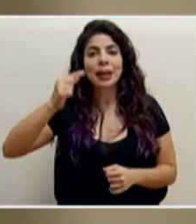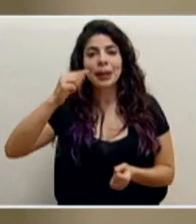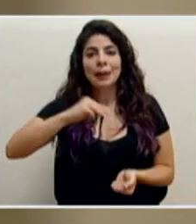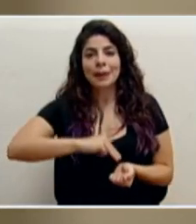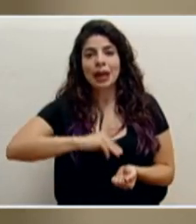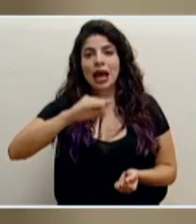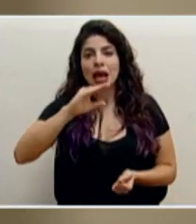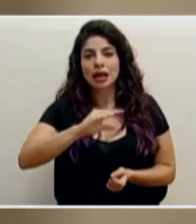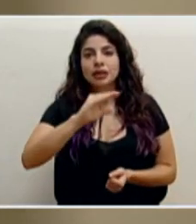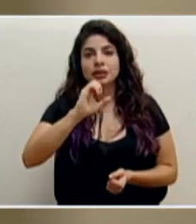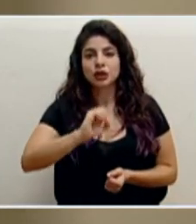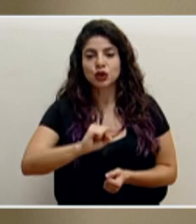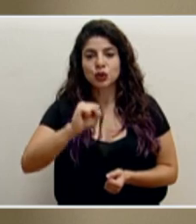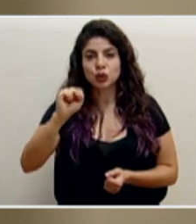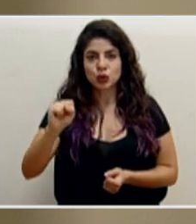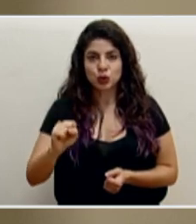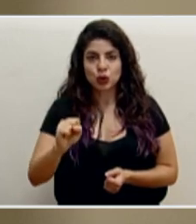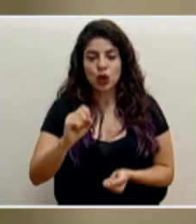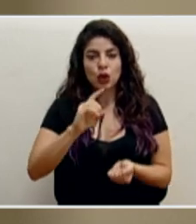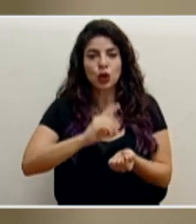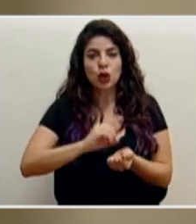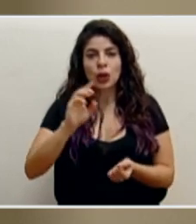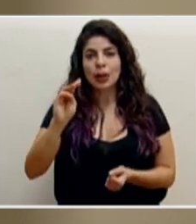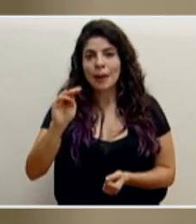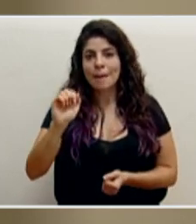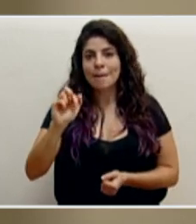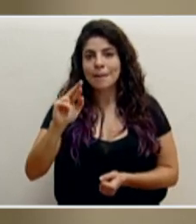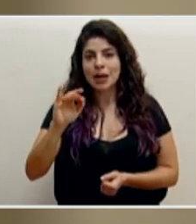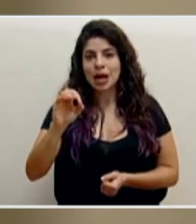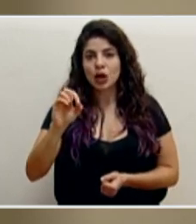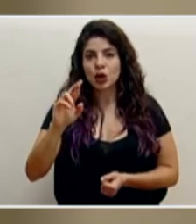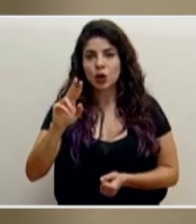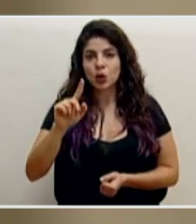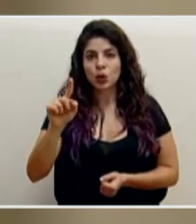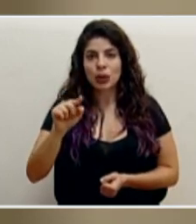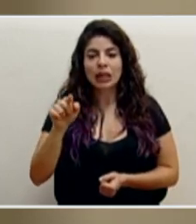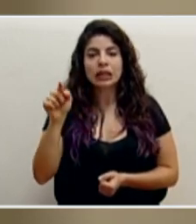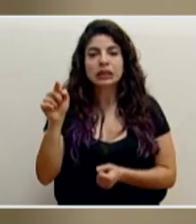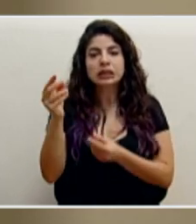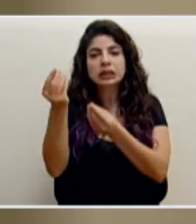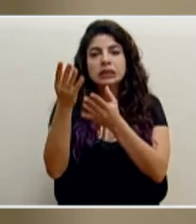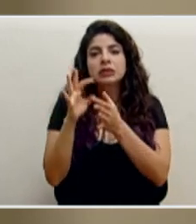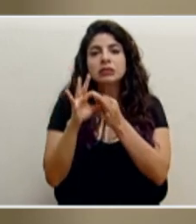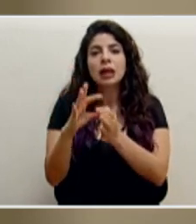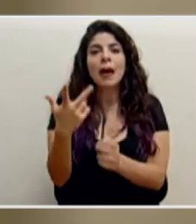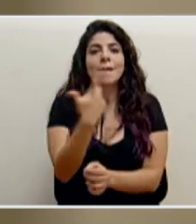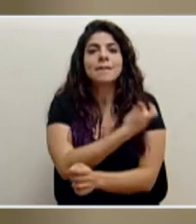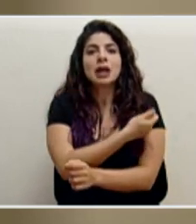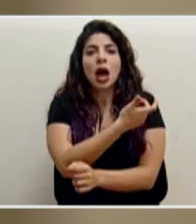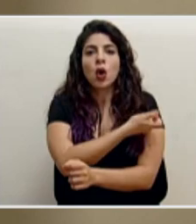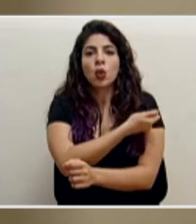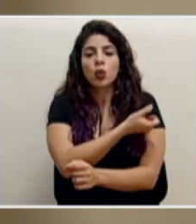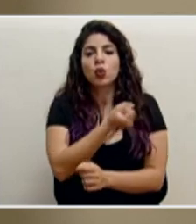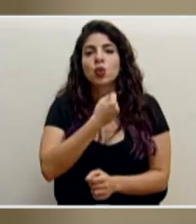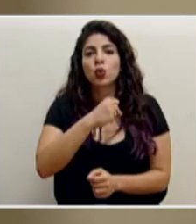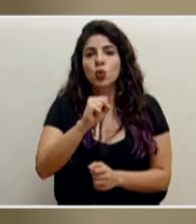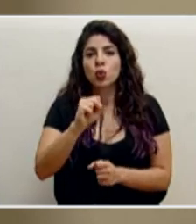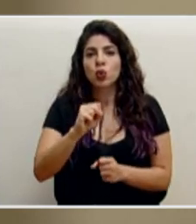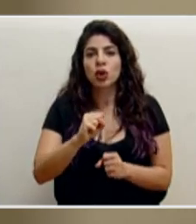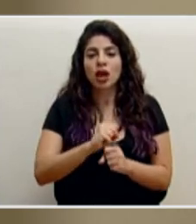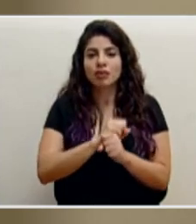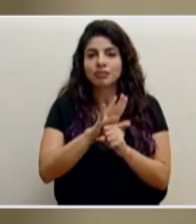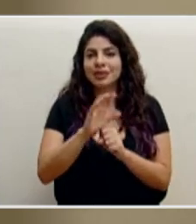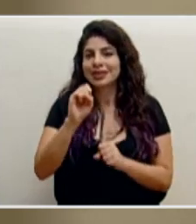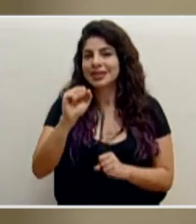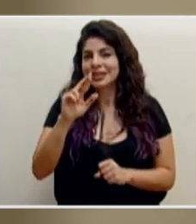médico de la Caja Costarricense de Seguro Social, el doctor Mario Ruiz, quien nos dará el corte de vacunas contra el SARS-CoV-2 y